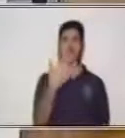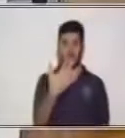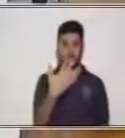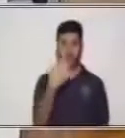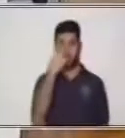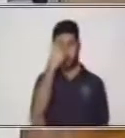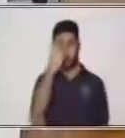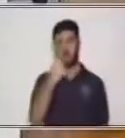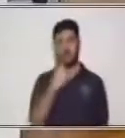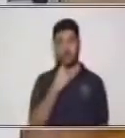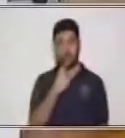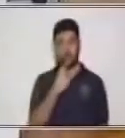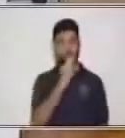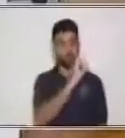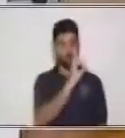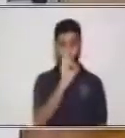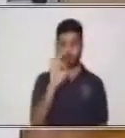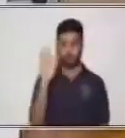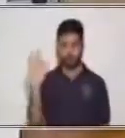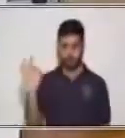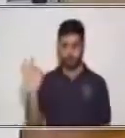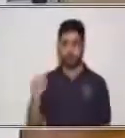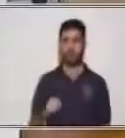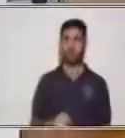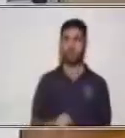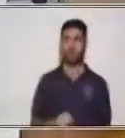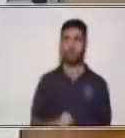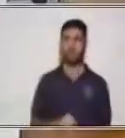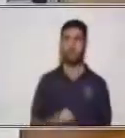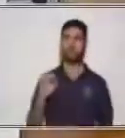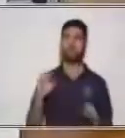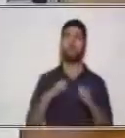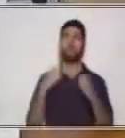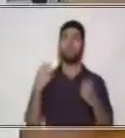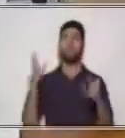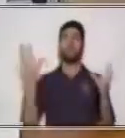centavos, cinco centavos. ¿Sí? Y entonces tengo